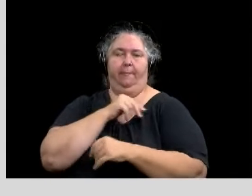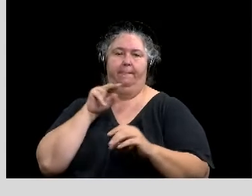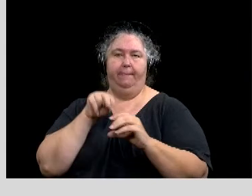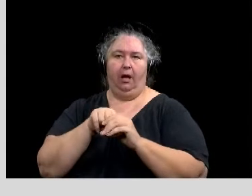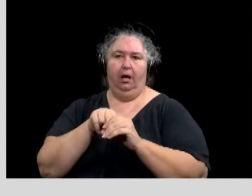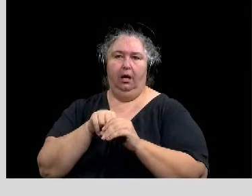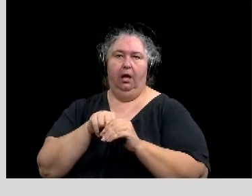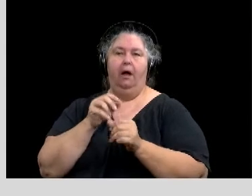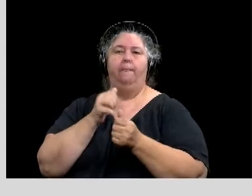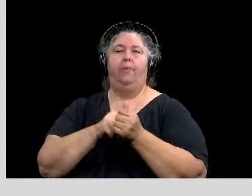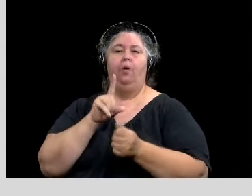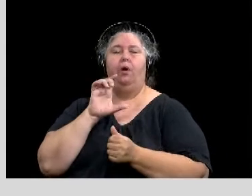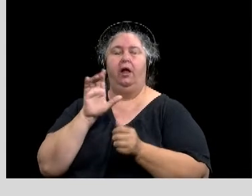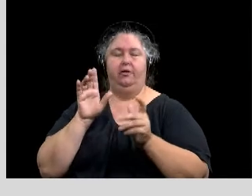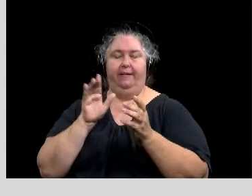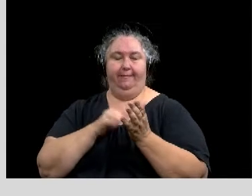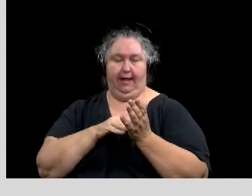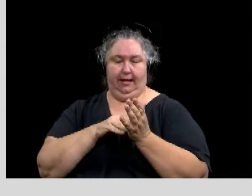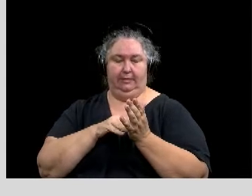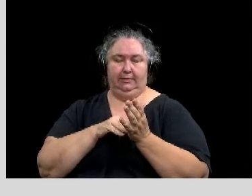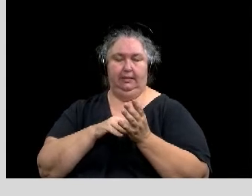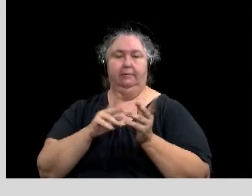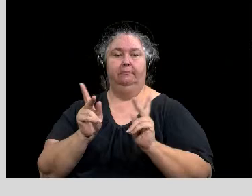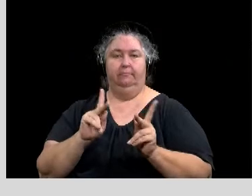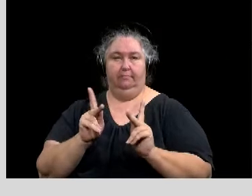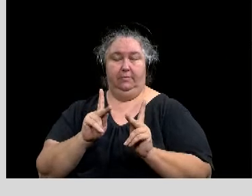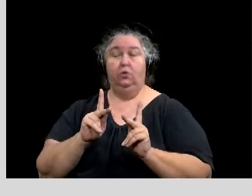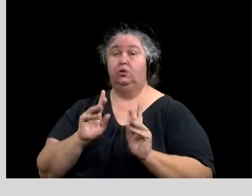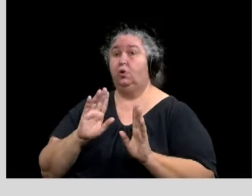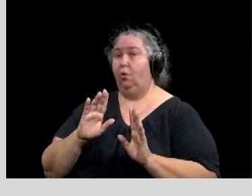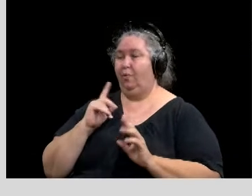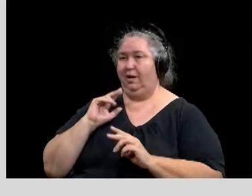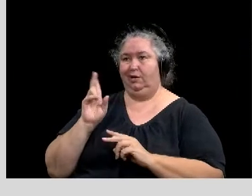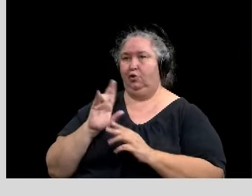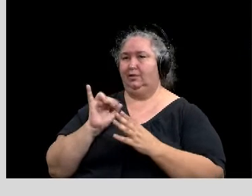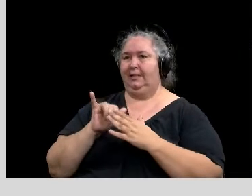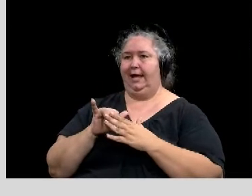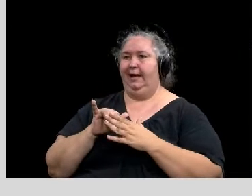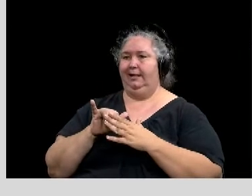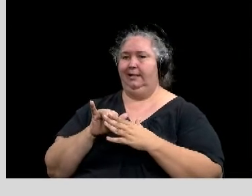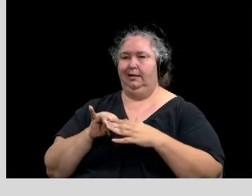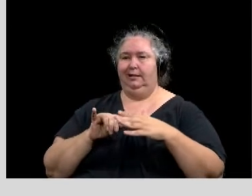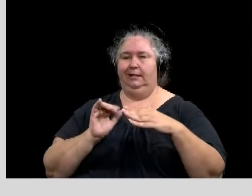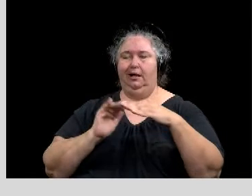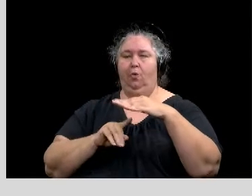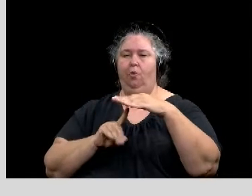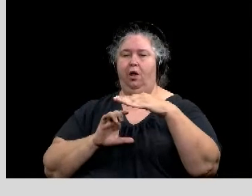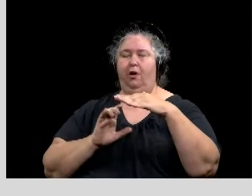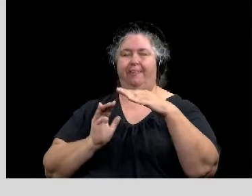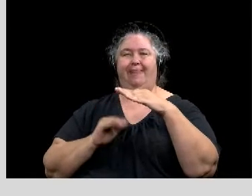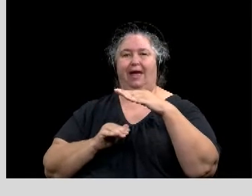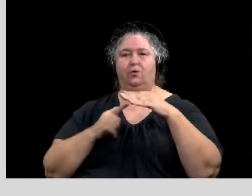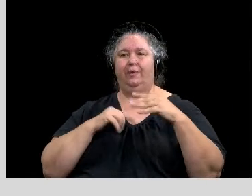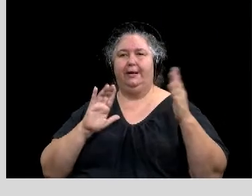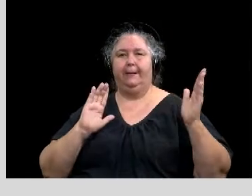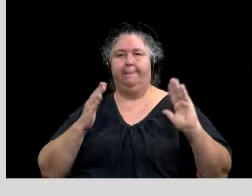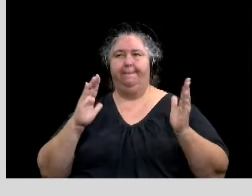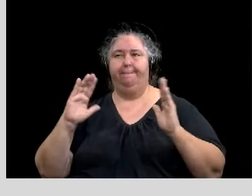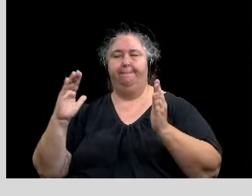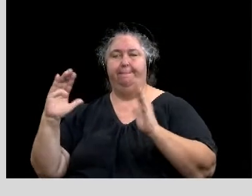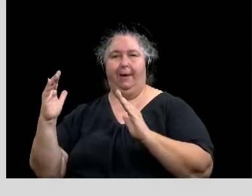hospitalizados actuales por el cien mil por ciento de población